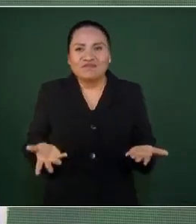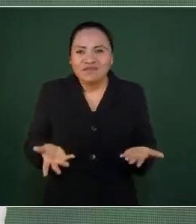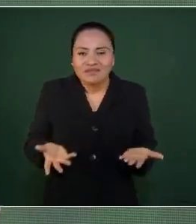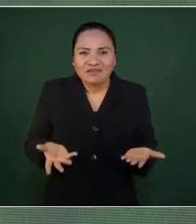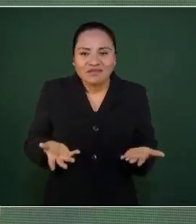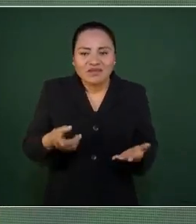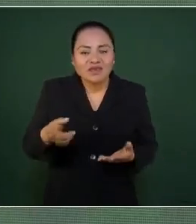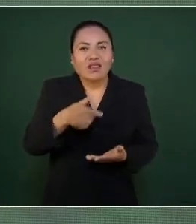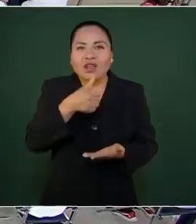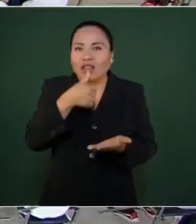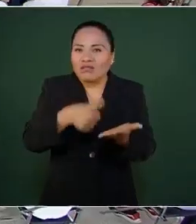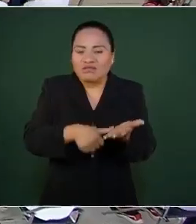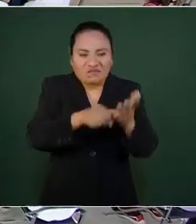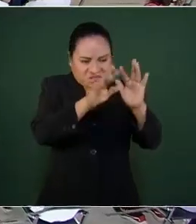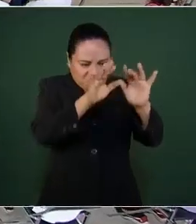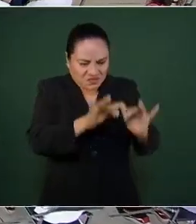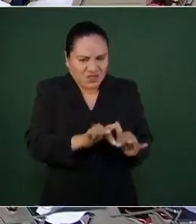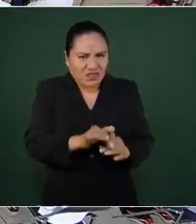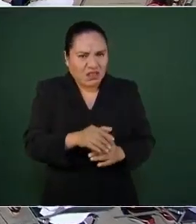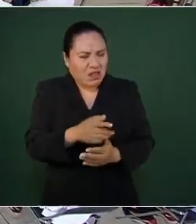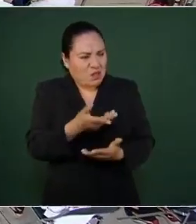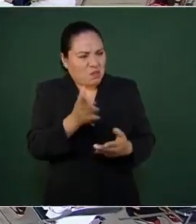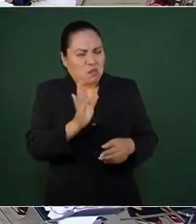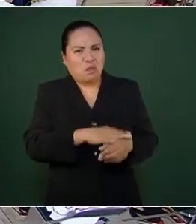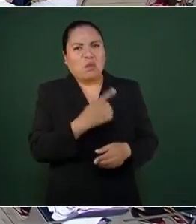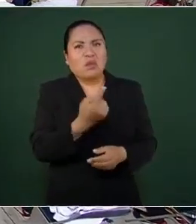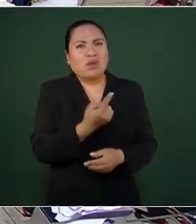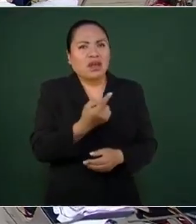que cómo iban a venir extranjeros